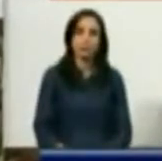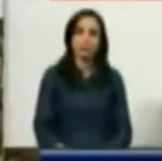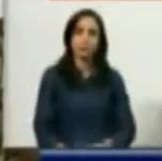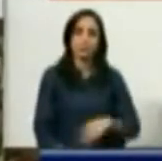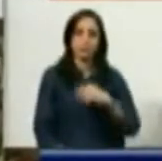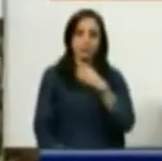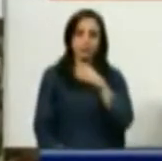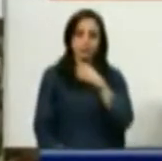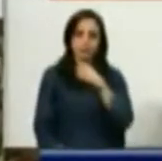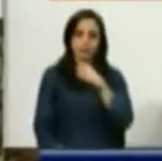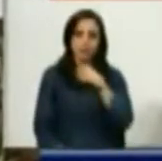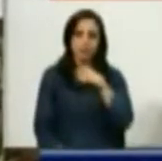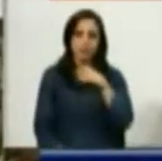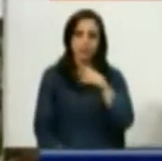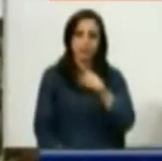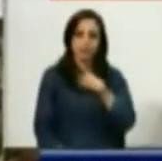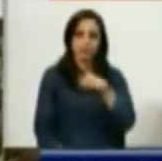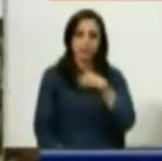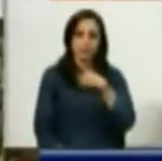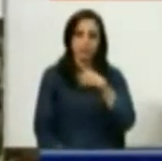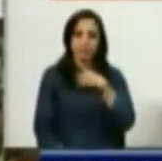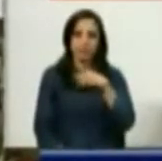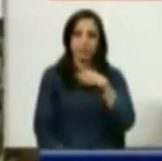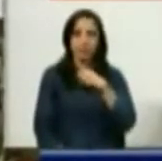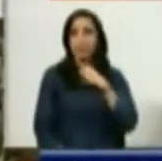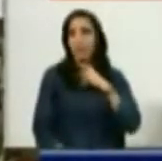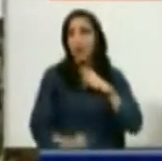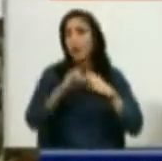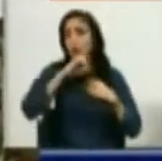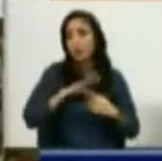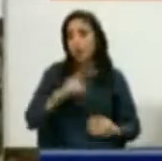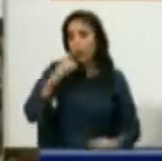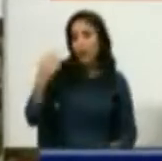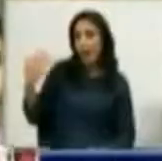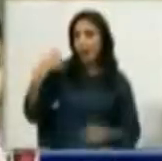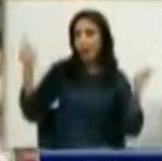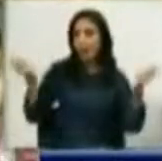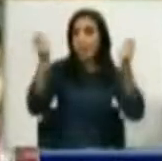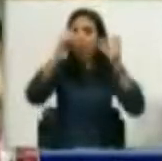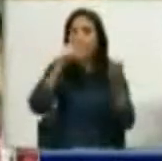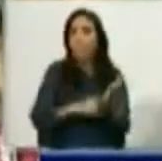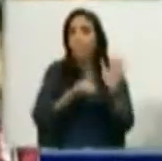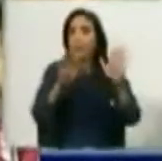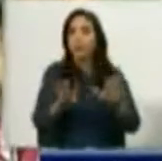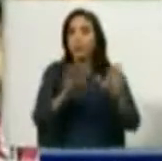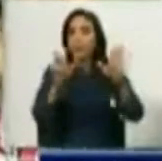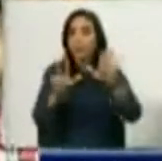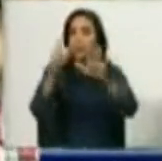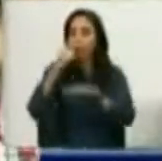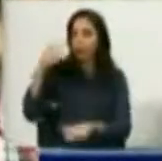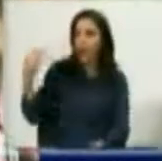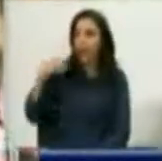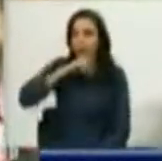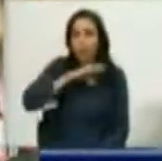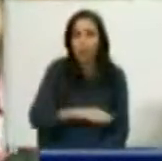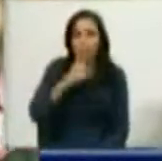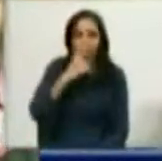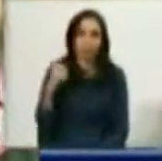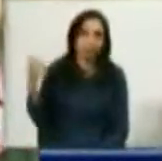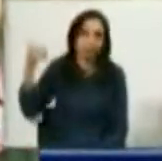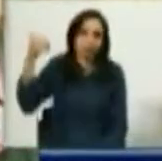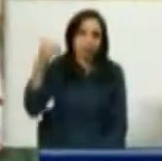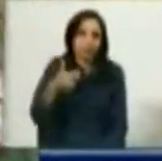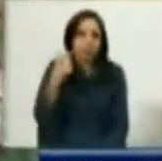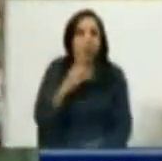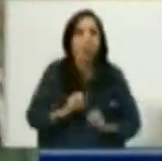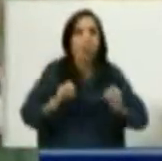mire esa historia de esa campaña del año 98 es heroica del comandante Chávez y a uno le dio la